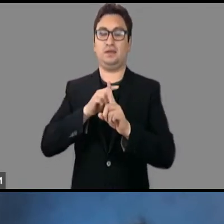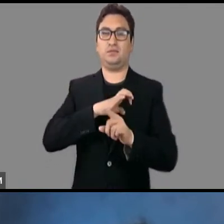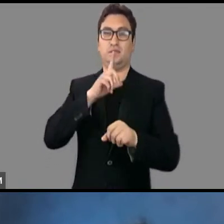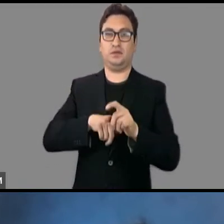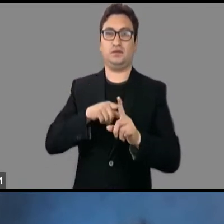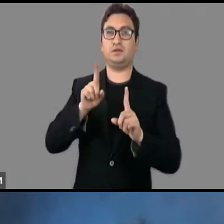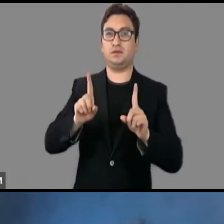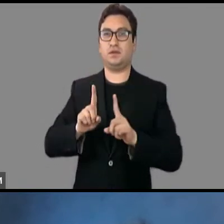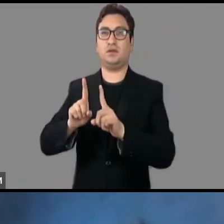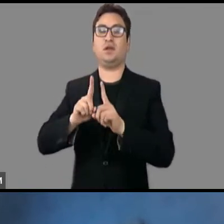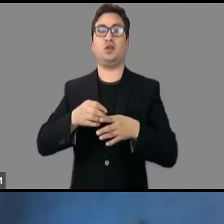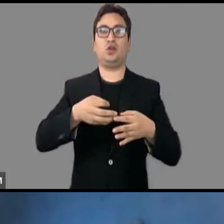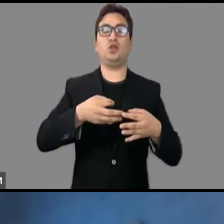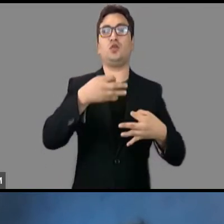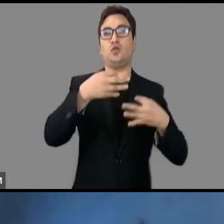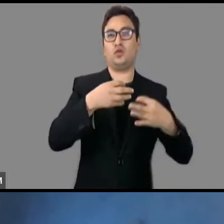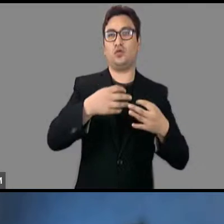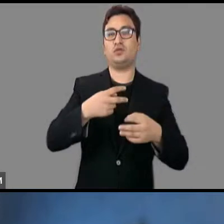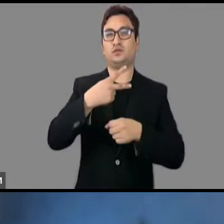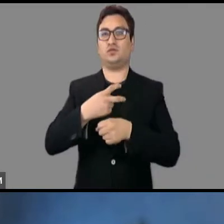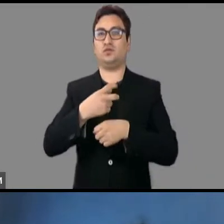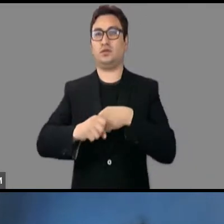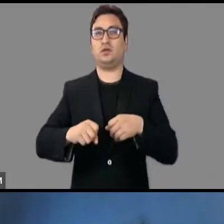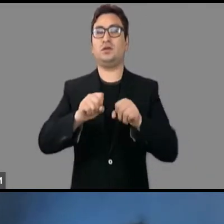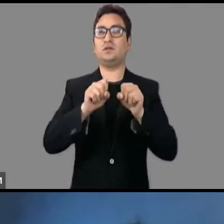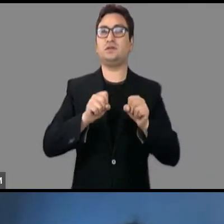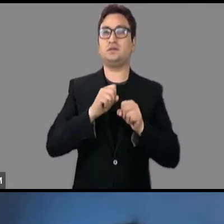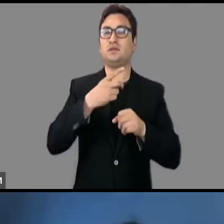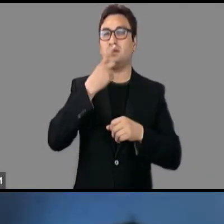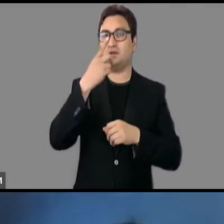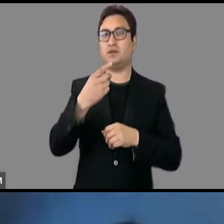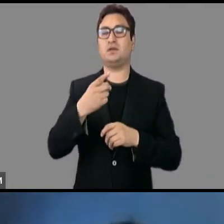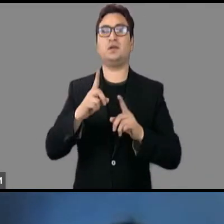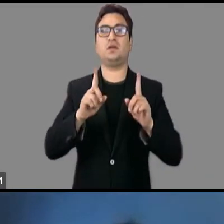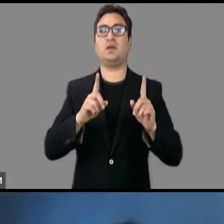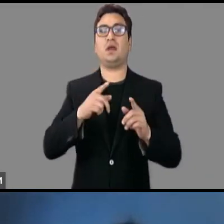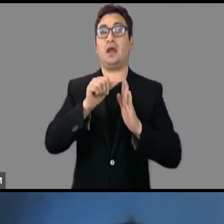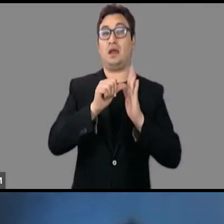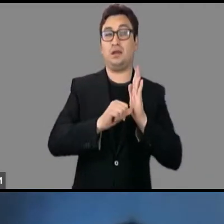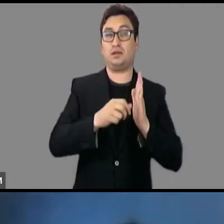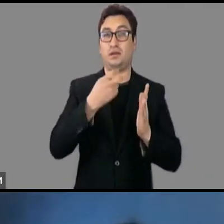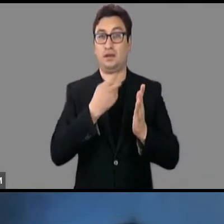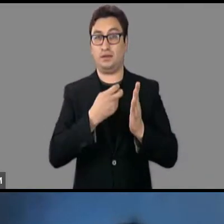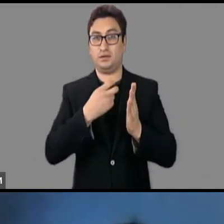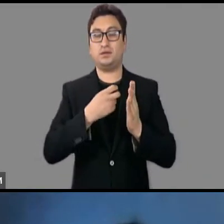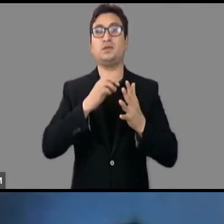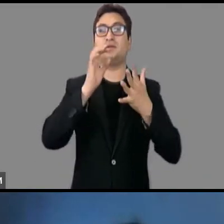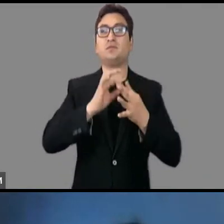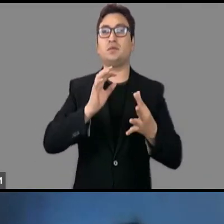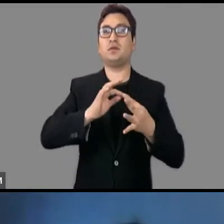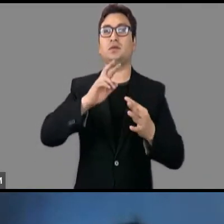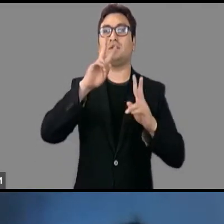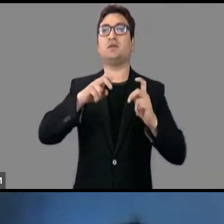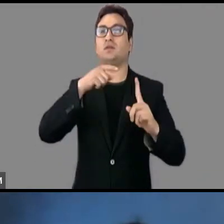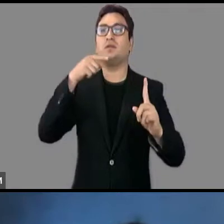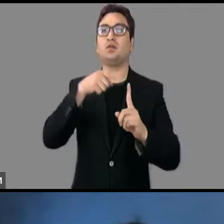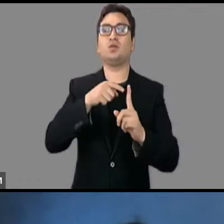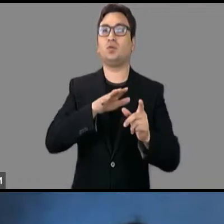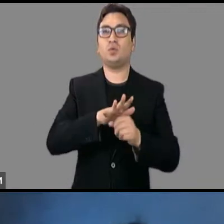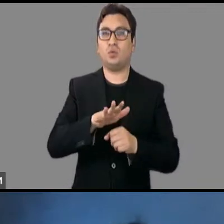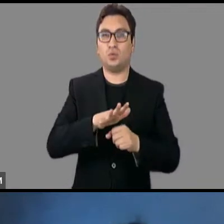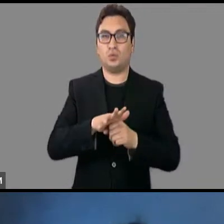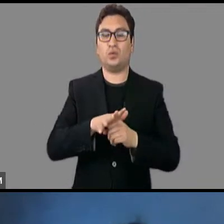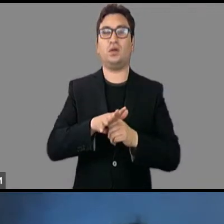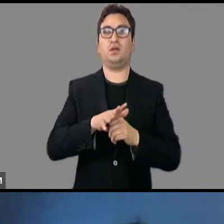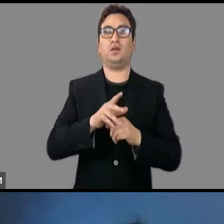la segunda sala dijo que ese artículo tiene que interpretarse en el sentido de que sea opcional el representante especial,